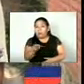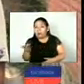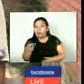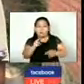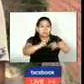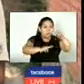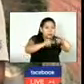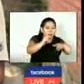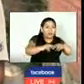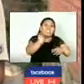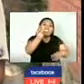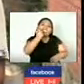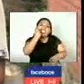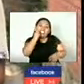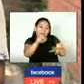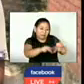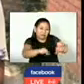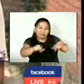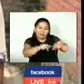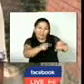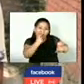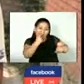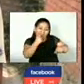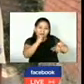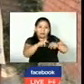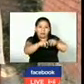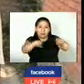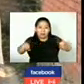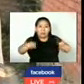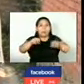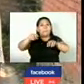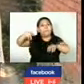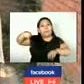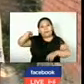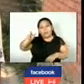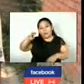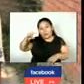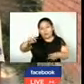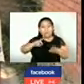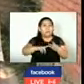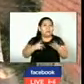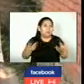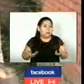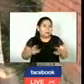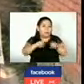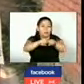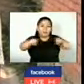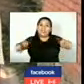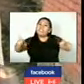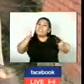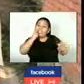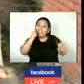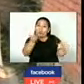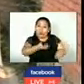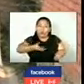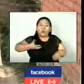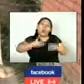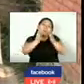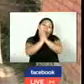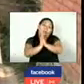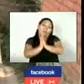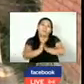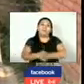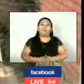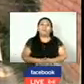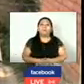construcción arena cemento materiales de pvc hierro eso es que nosotros pedimos